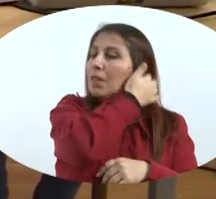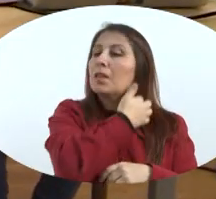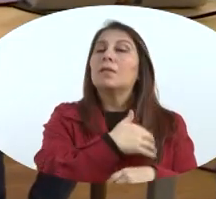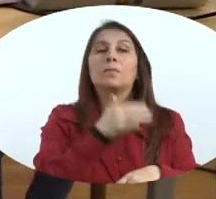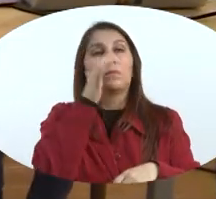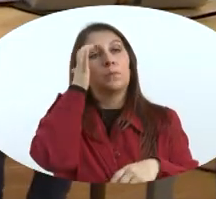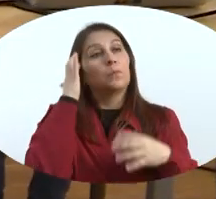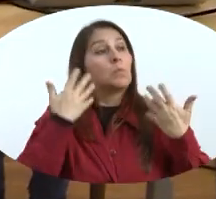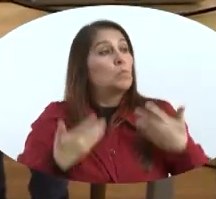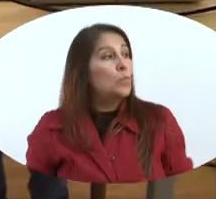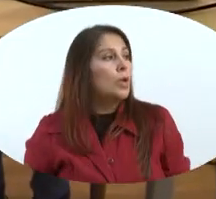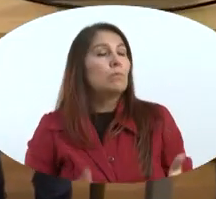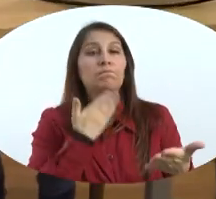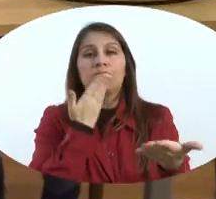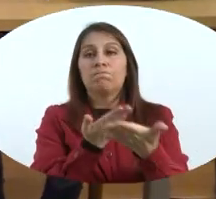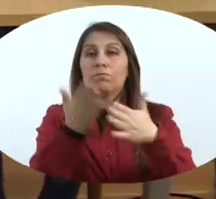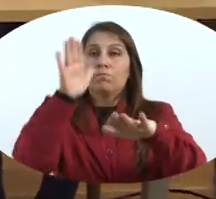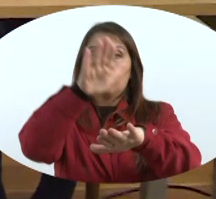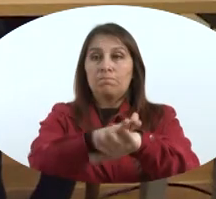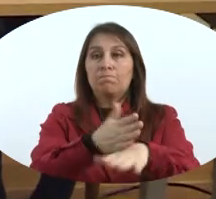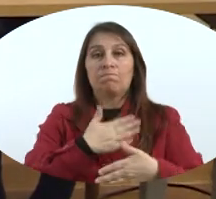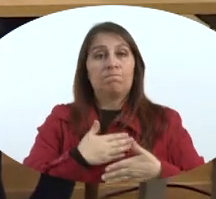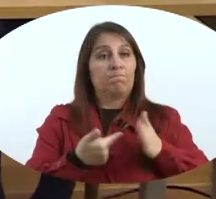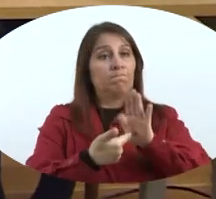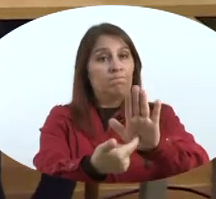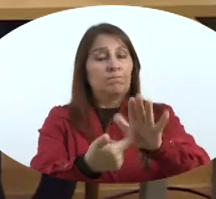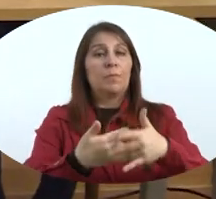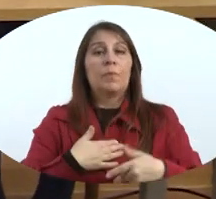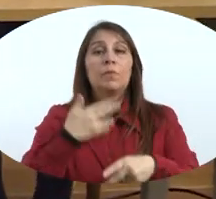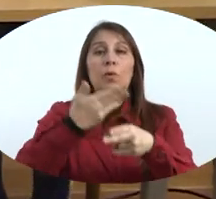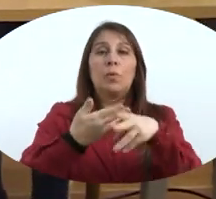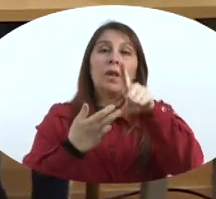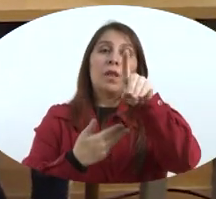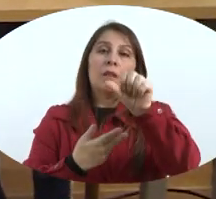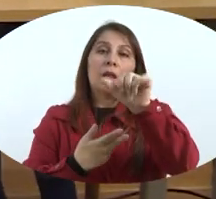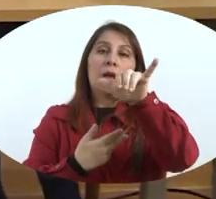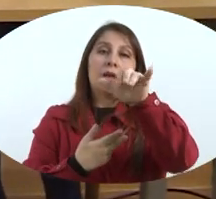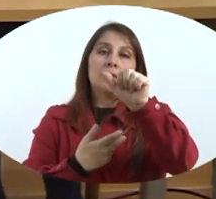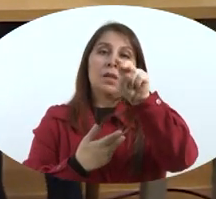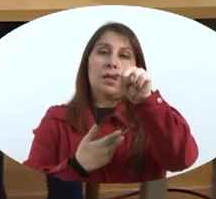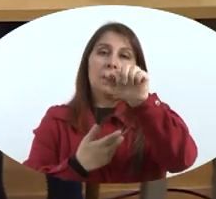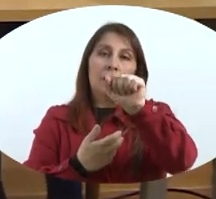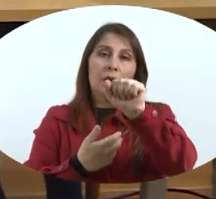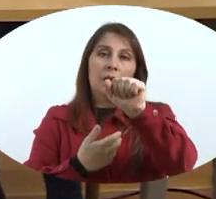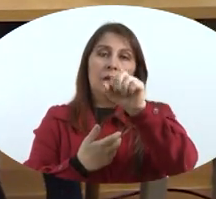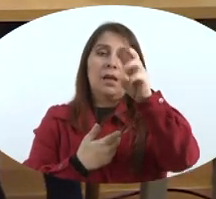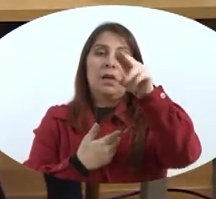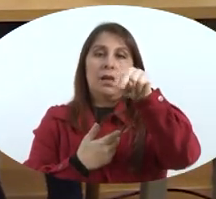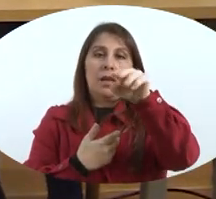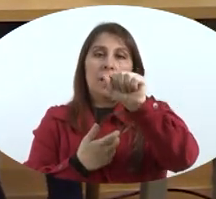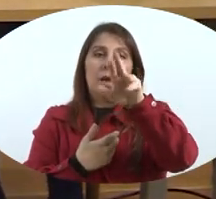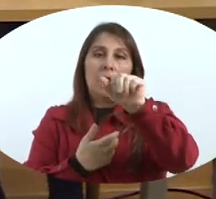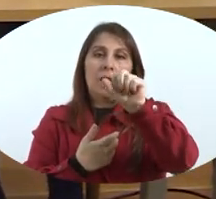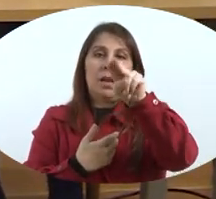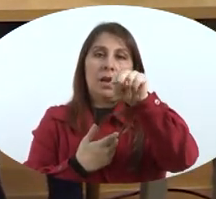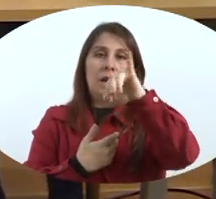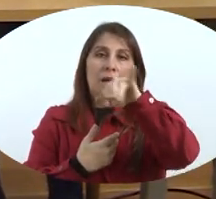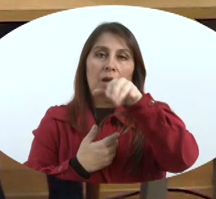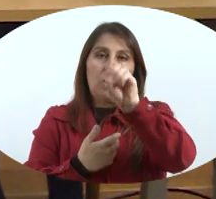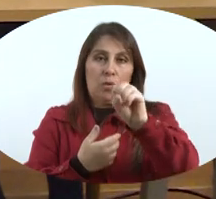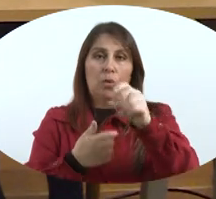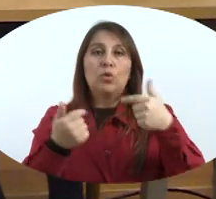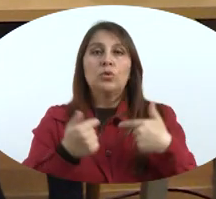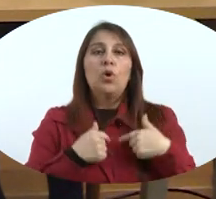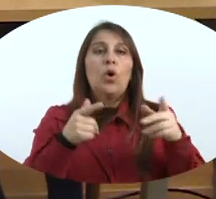bueno buenas tardes me presento pues mi nombre es la llena catering naranja guzmán soy estudiante de la licenciatura en